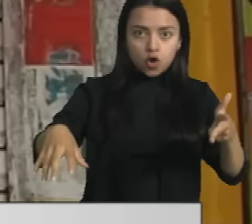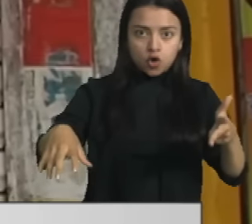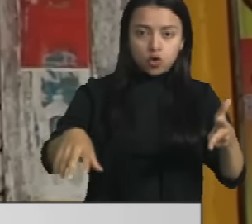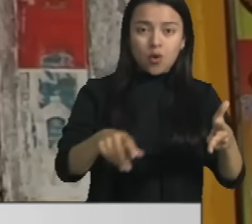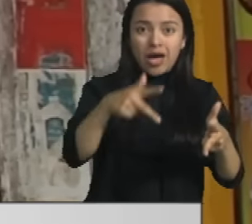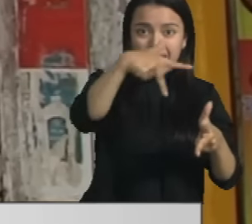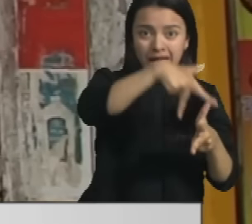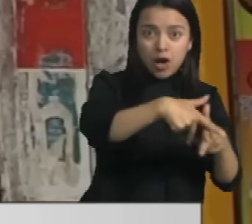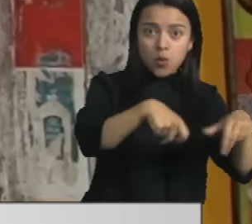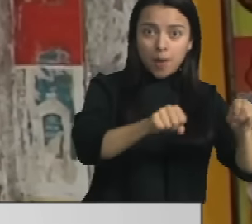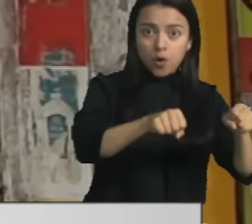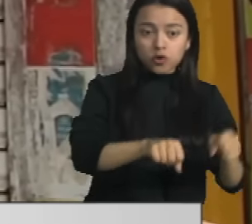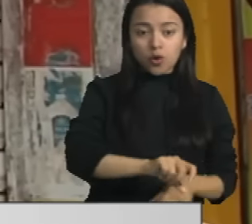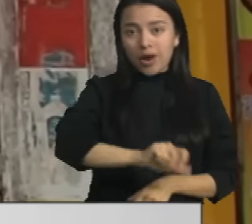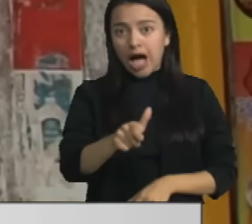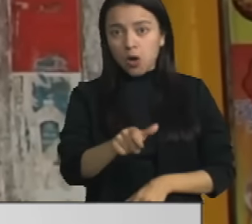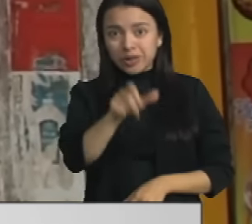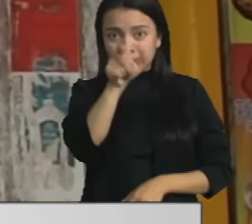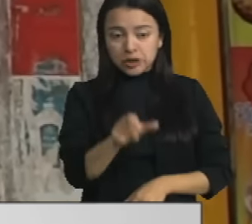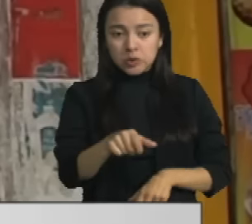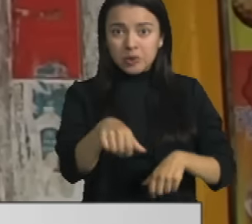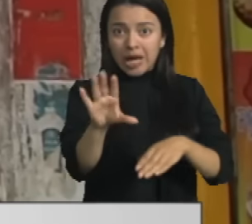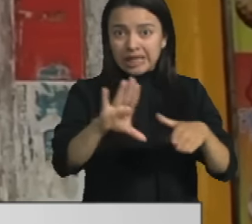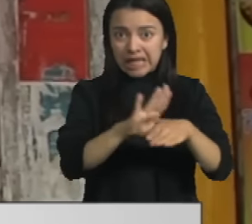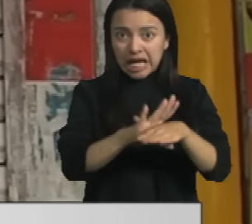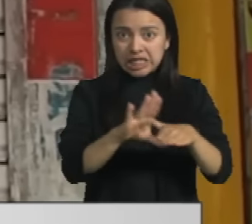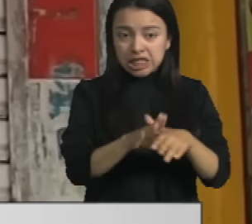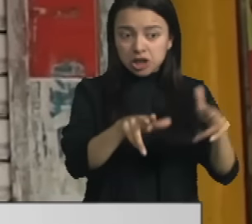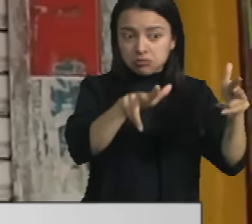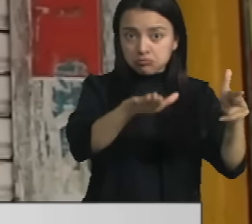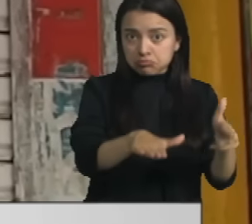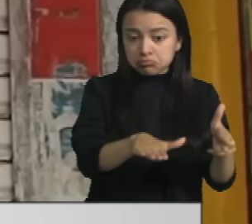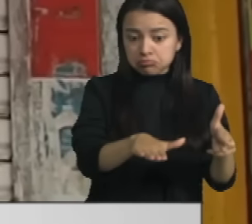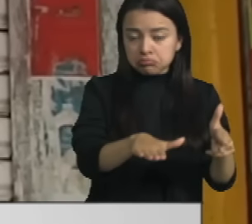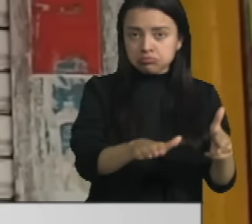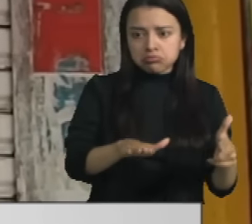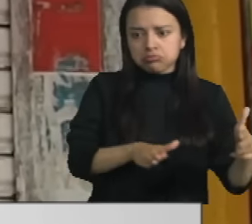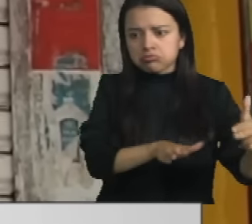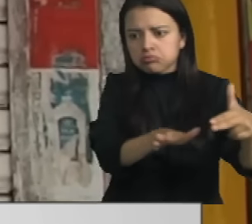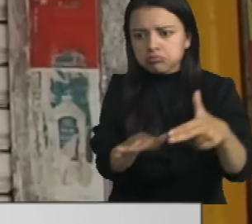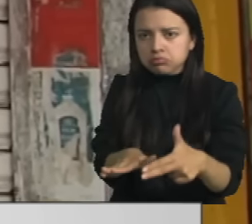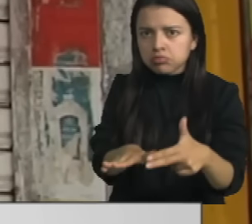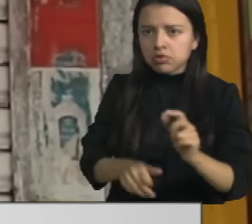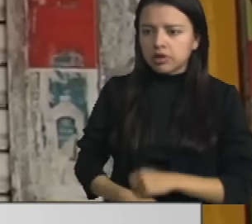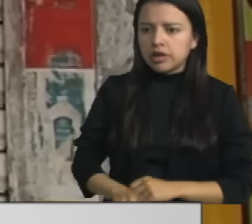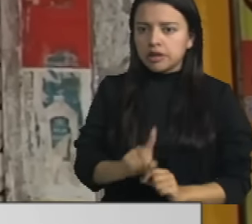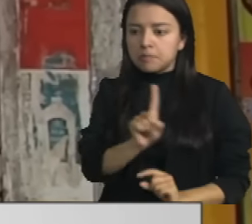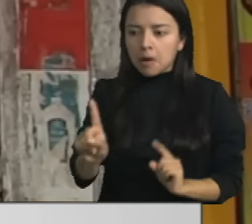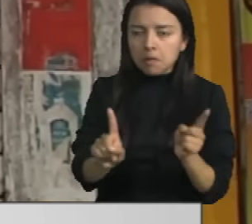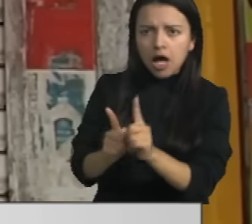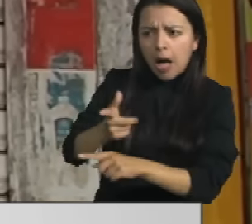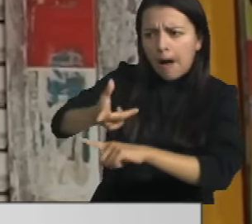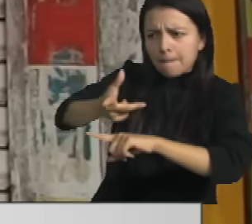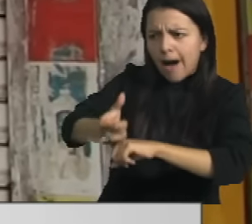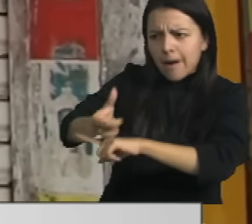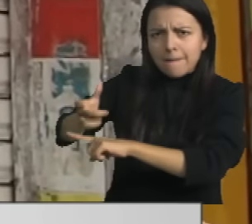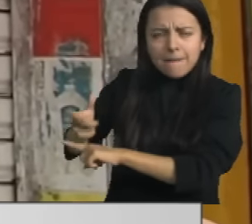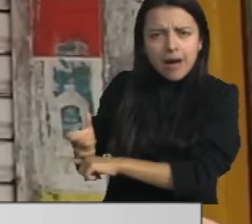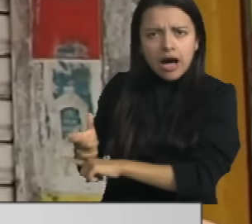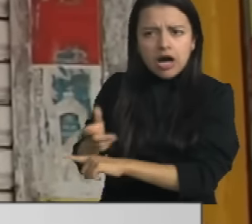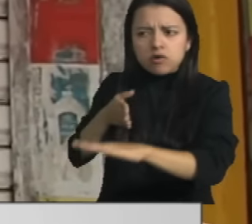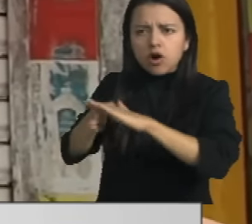y se prendieron a plomo y no se sabe en qué terminó todo porque al pobre